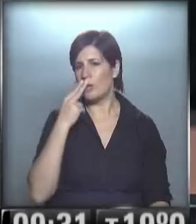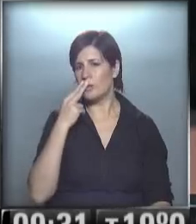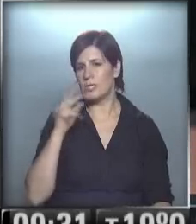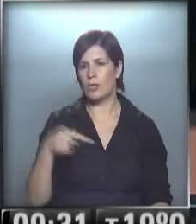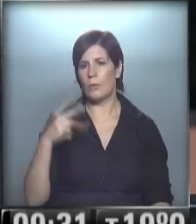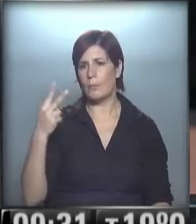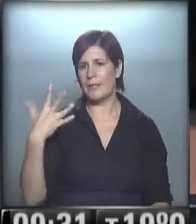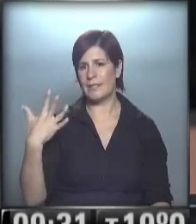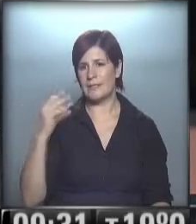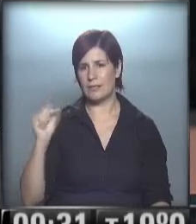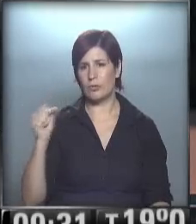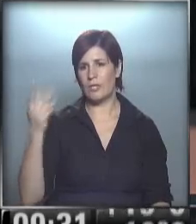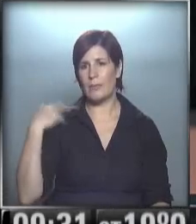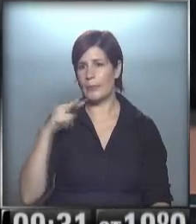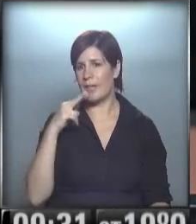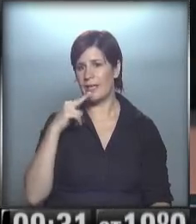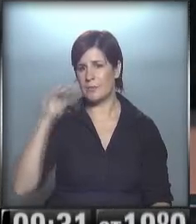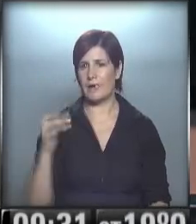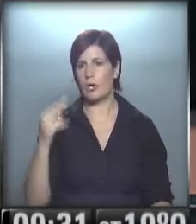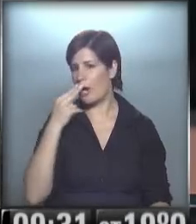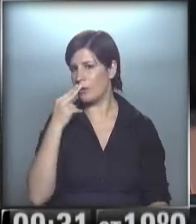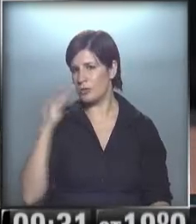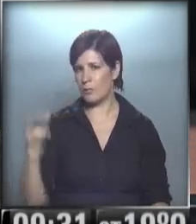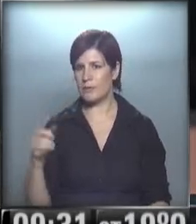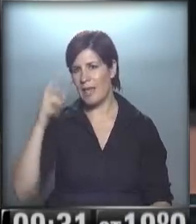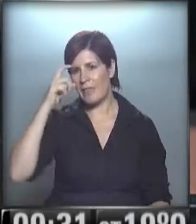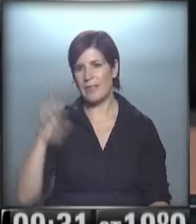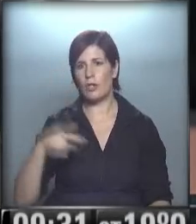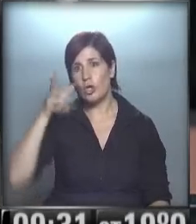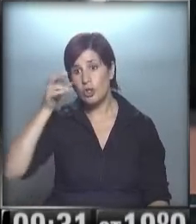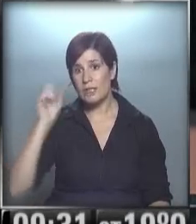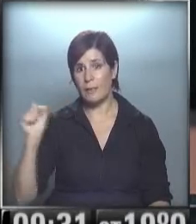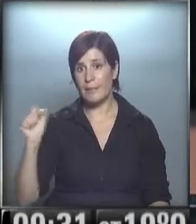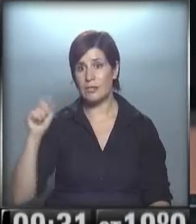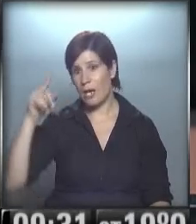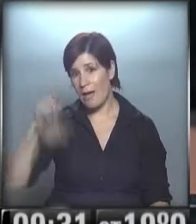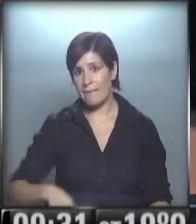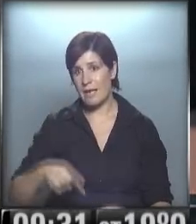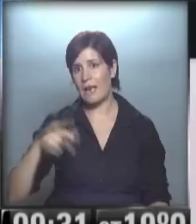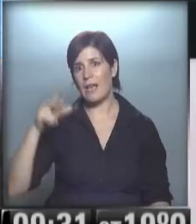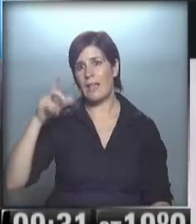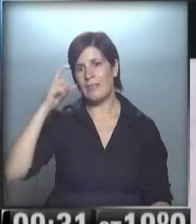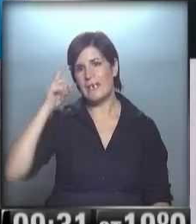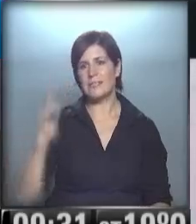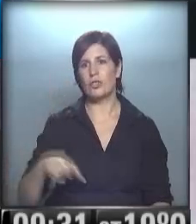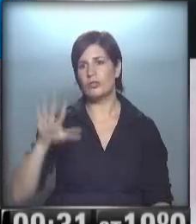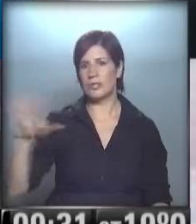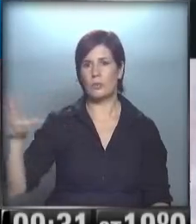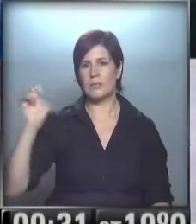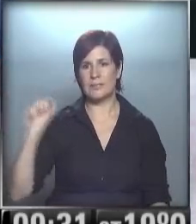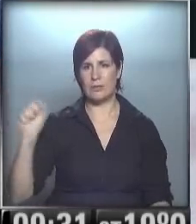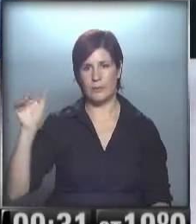viernes primero lo bajaron a 11 después a 10,80 después a 10,60 terminó la jornada en 10,55 y siguieron